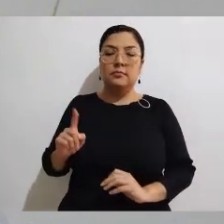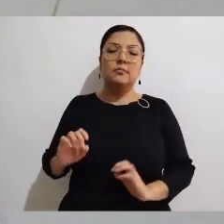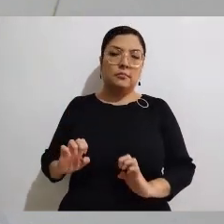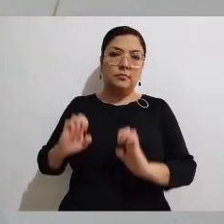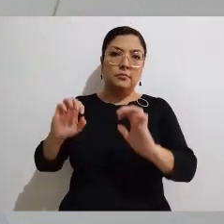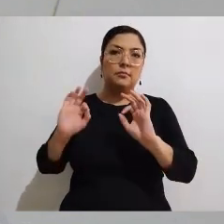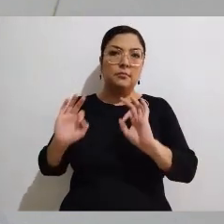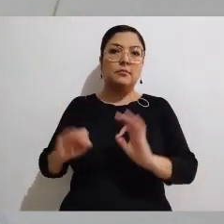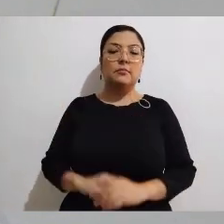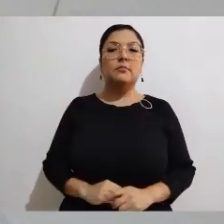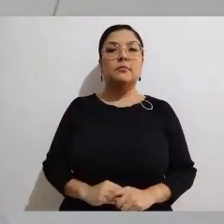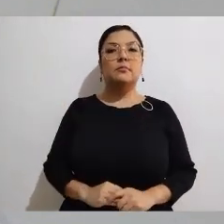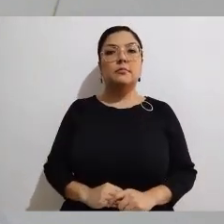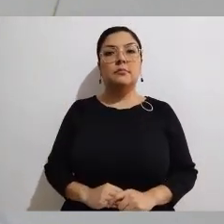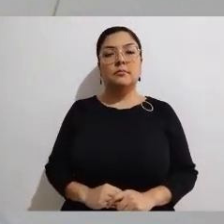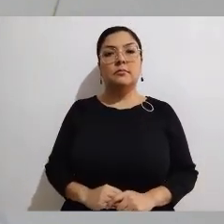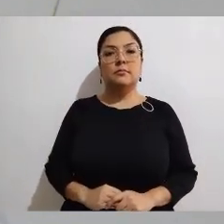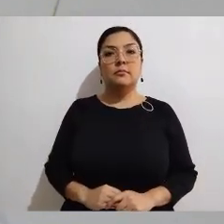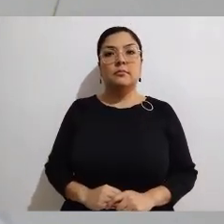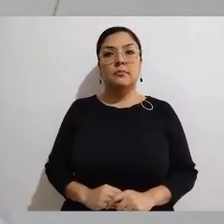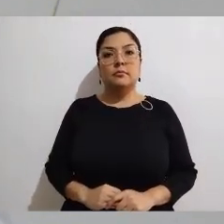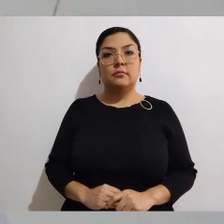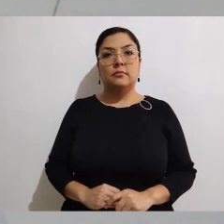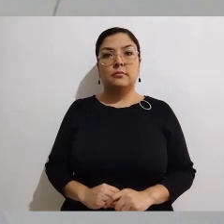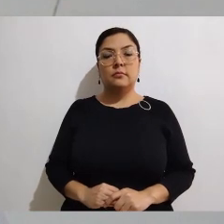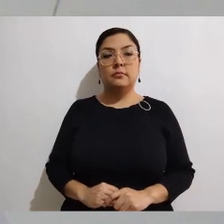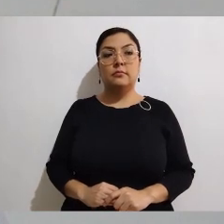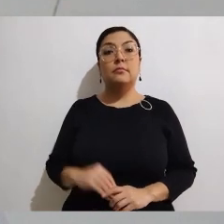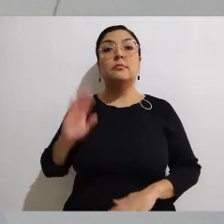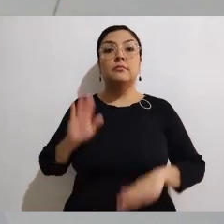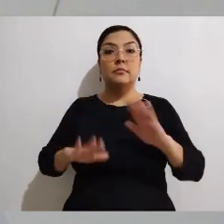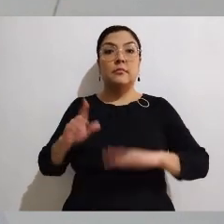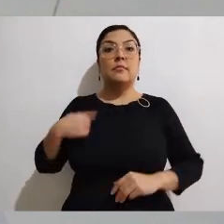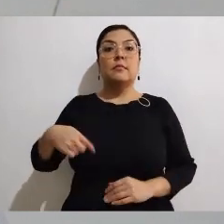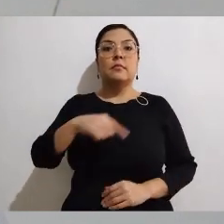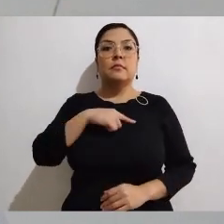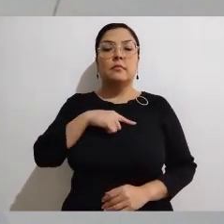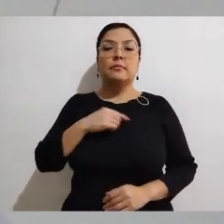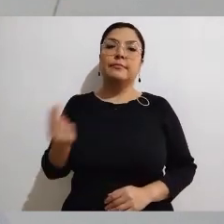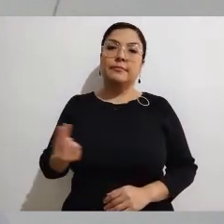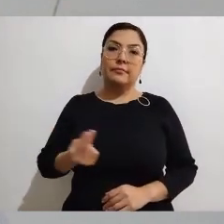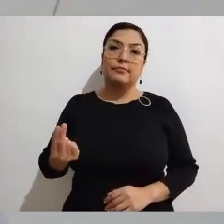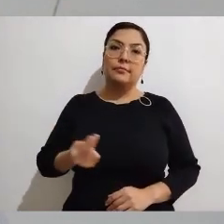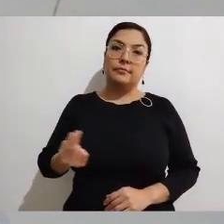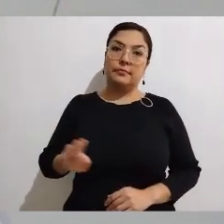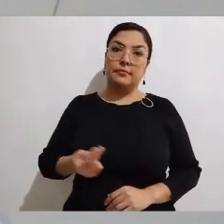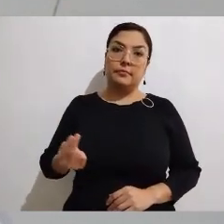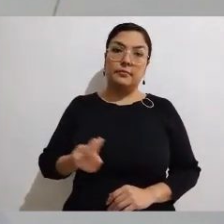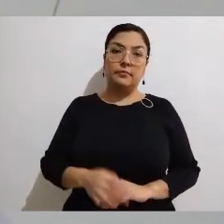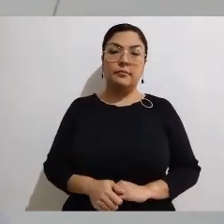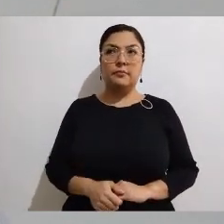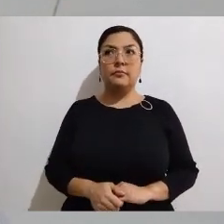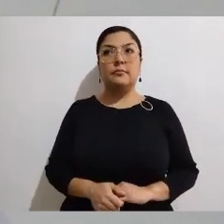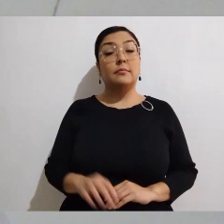Instituto Electoral de Coahuila. A veces también nosotros, por necesidad propia del instituto, por ejemplo, para el